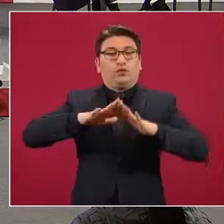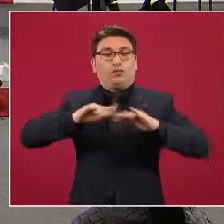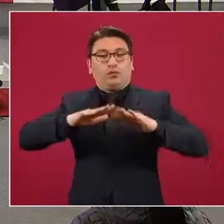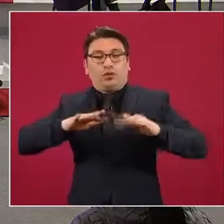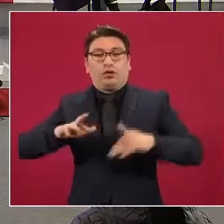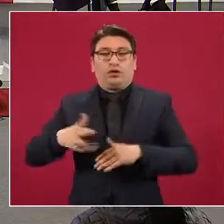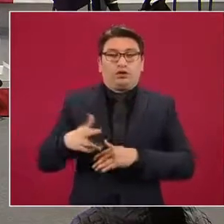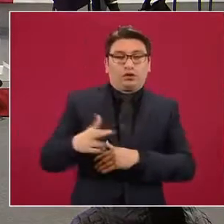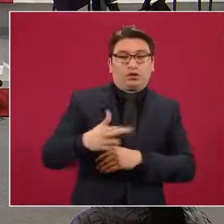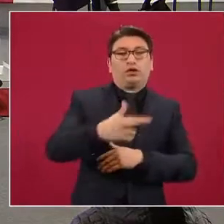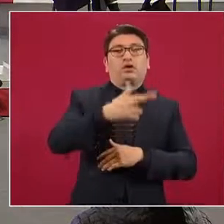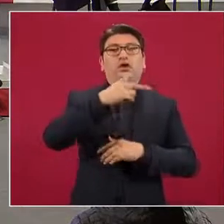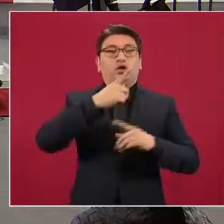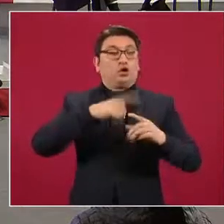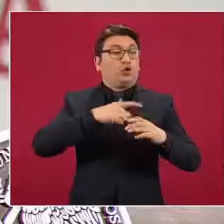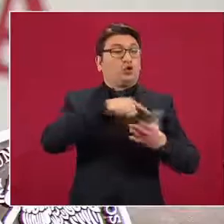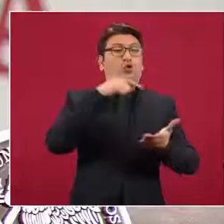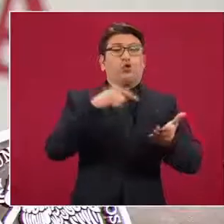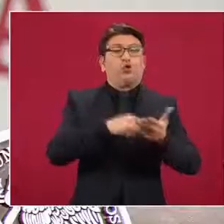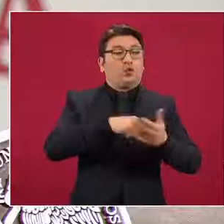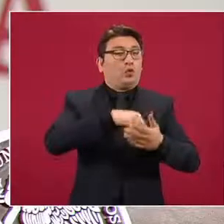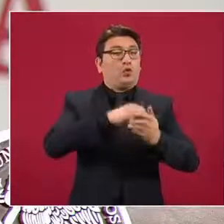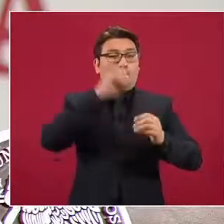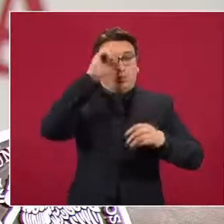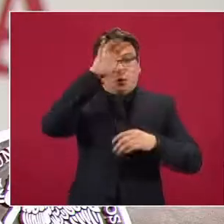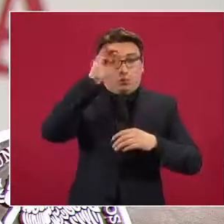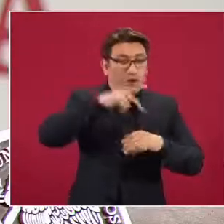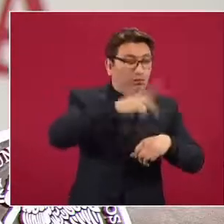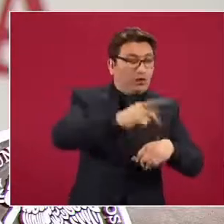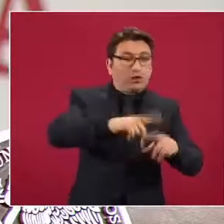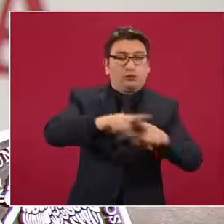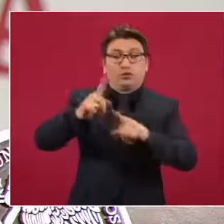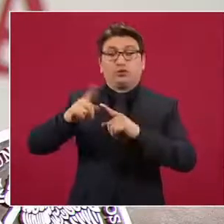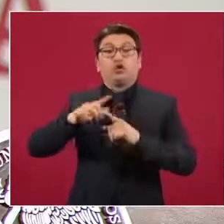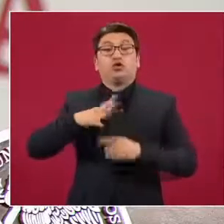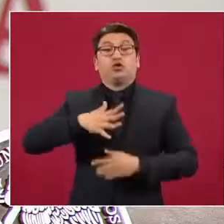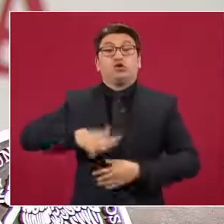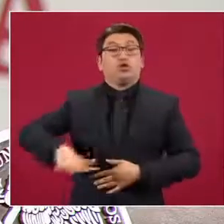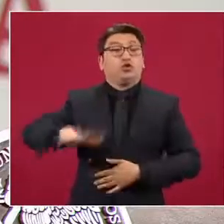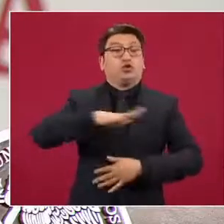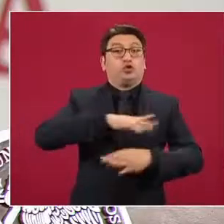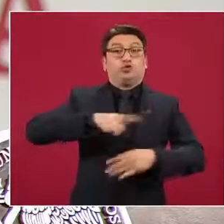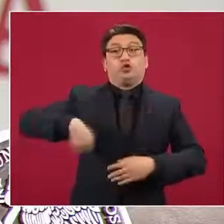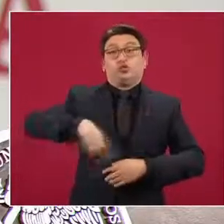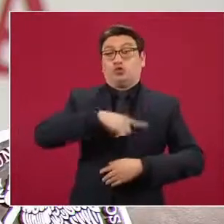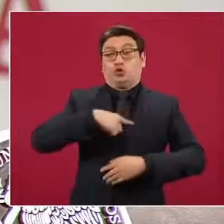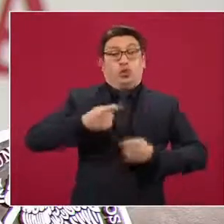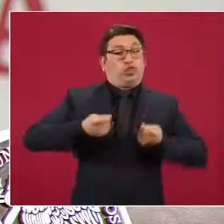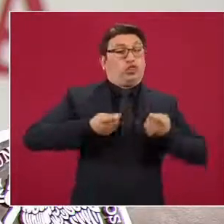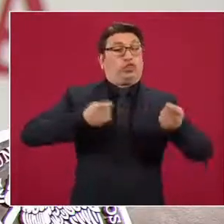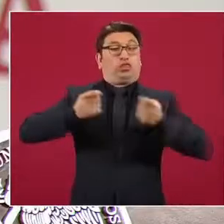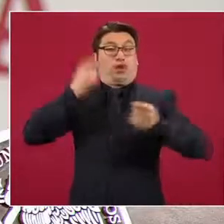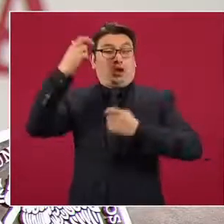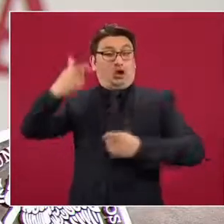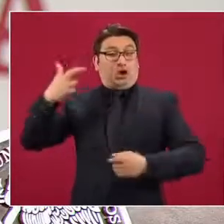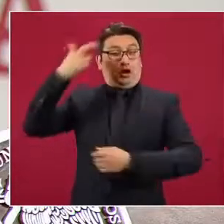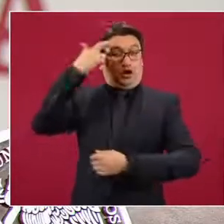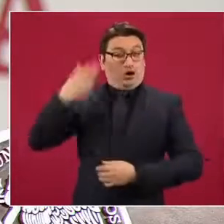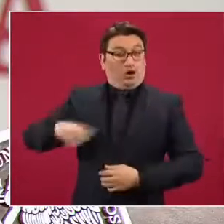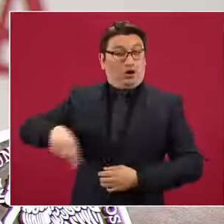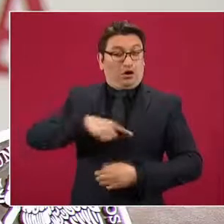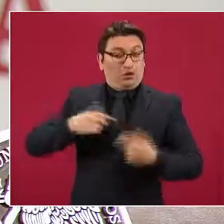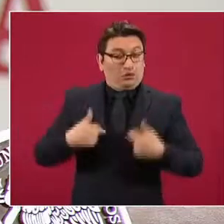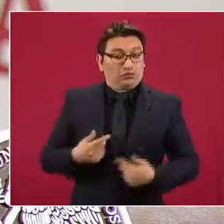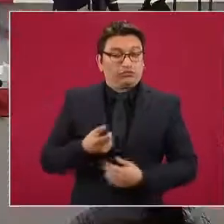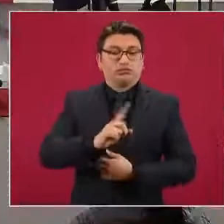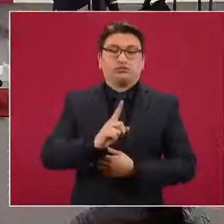yacimientos minerales, y asumir que no somos los reyes de ninguna creación, sino pasajeros, junto con una diversidad